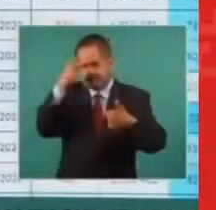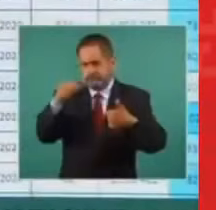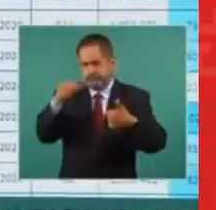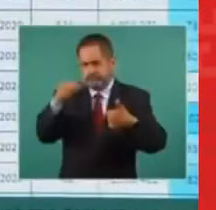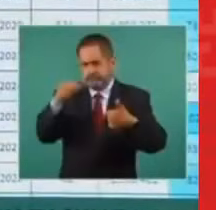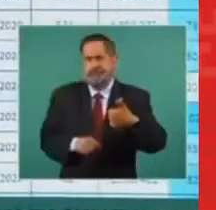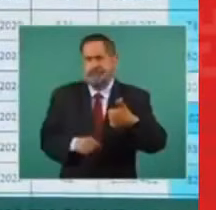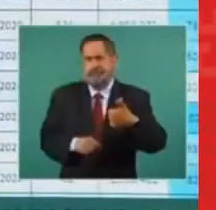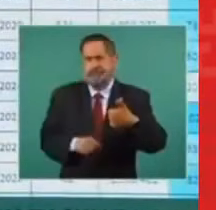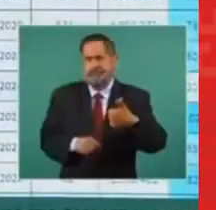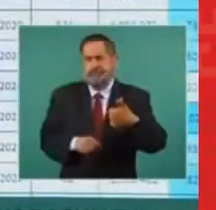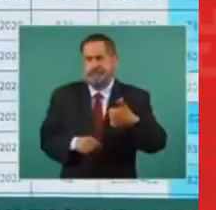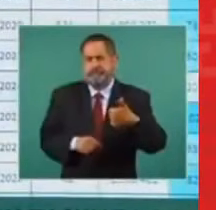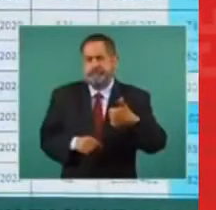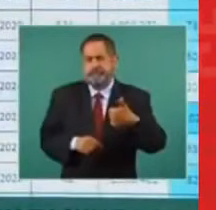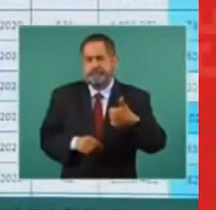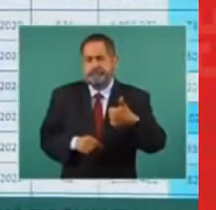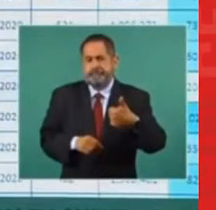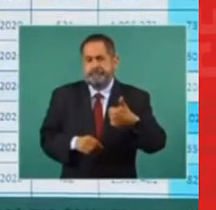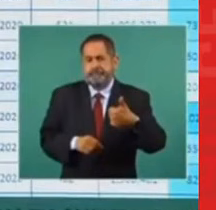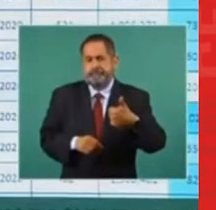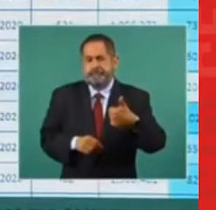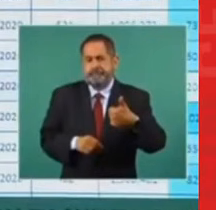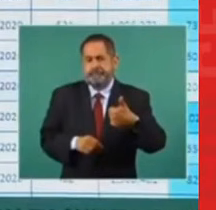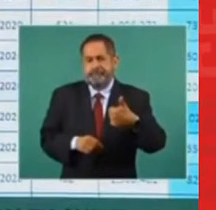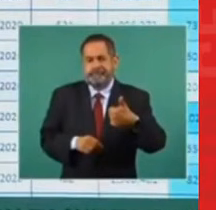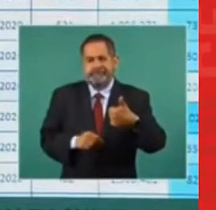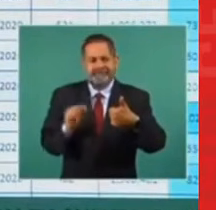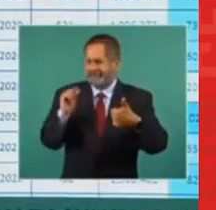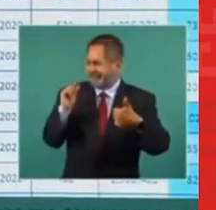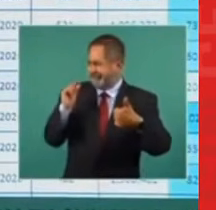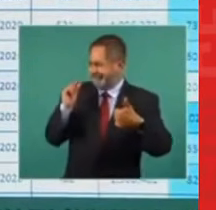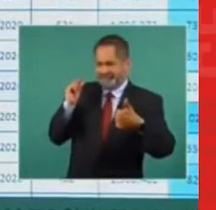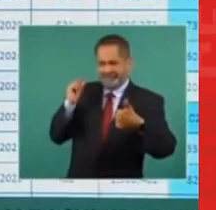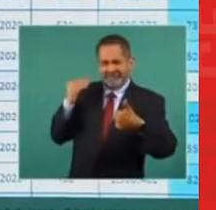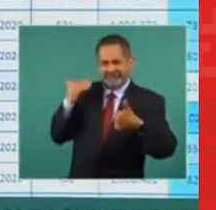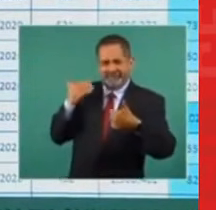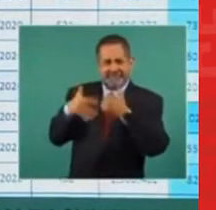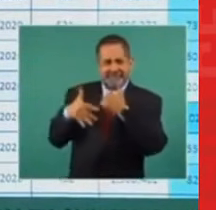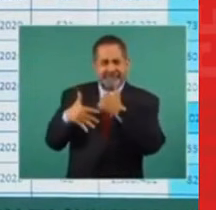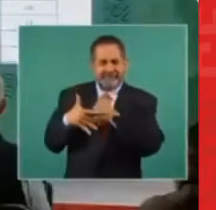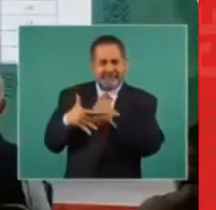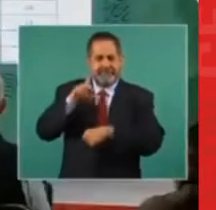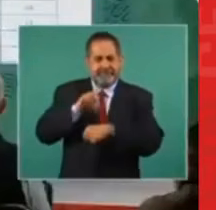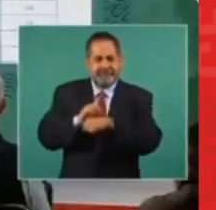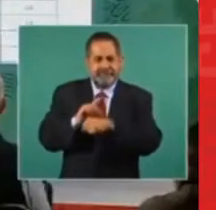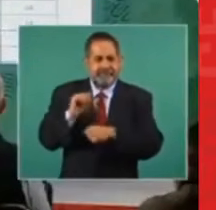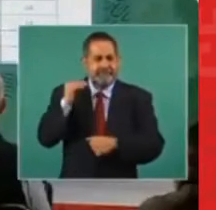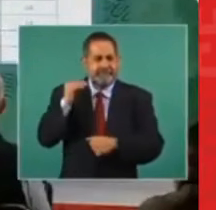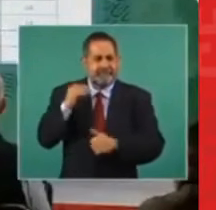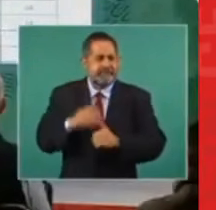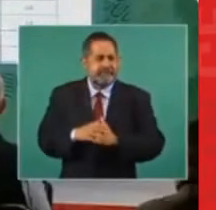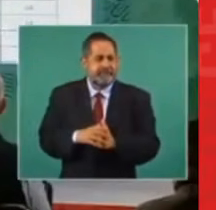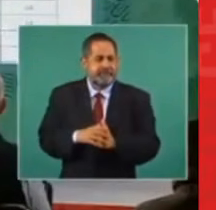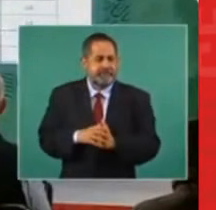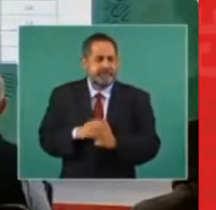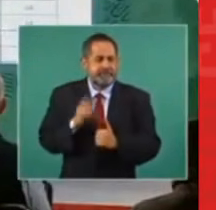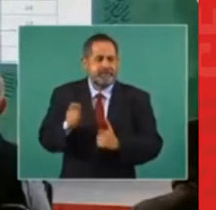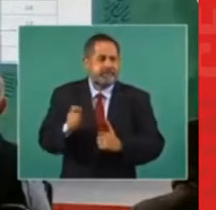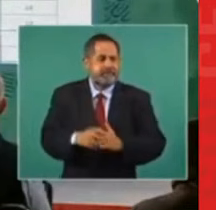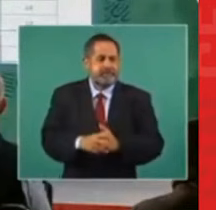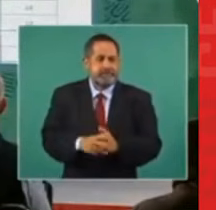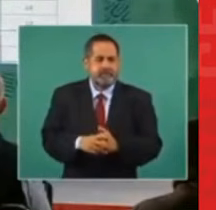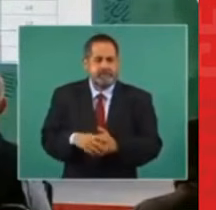Manuel Pedrero, ¿qué viste tú? ¿Qué opinas tú? La verdad, Jorge Ramos hizo un espectáculo en todo el sentido de la palabra, y